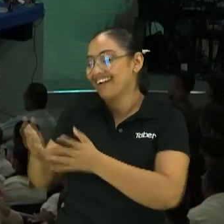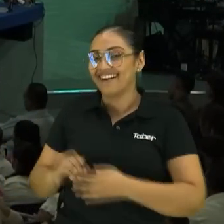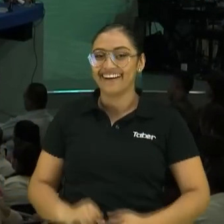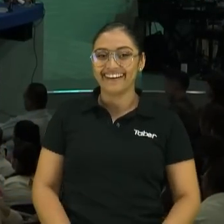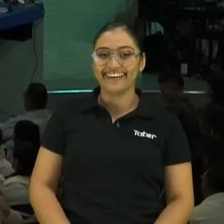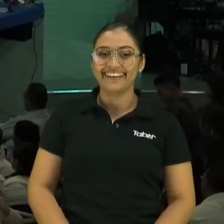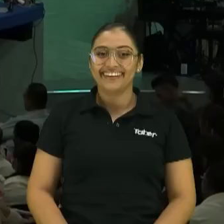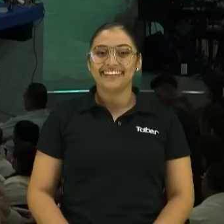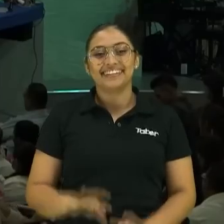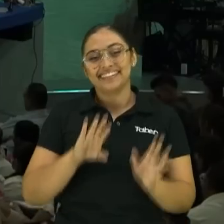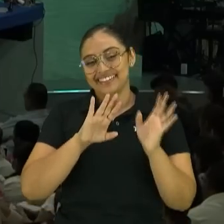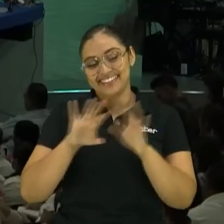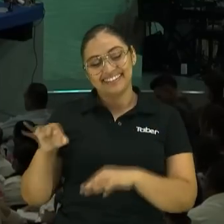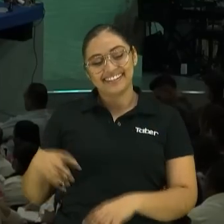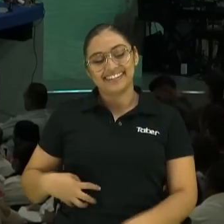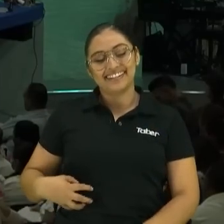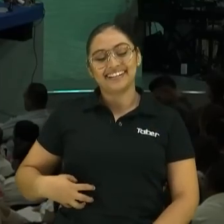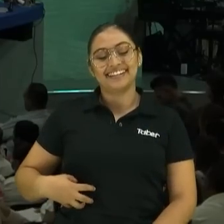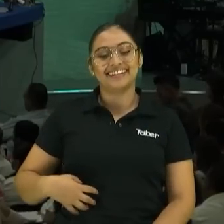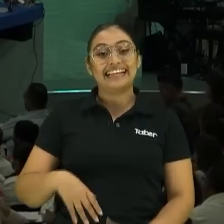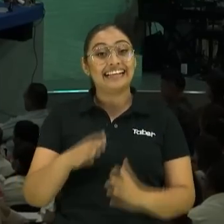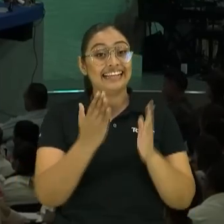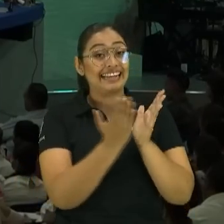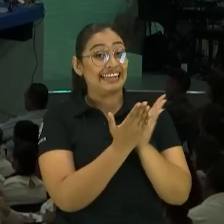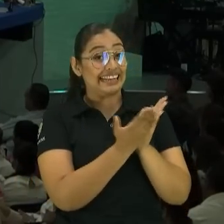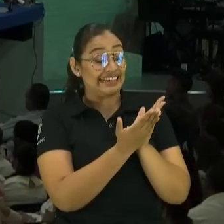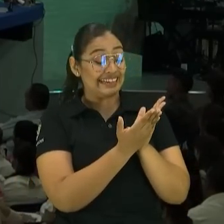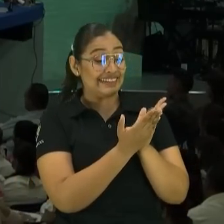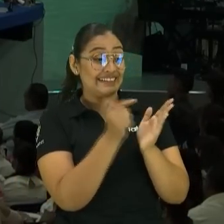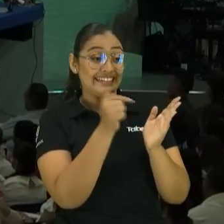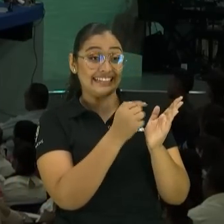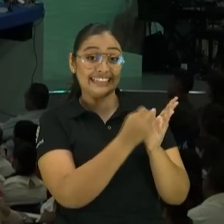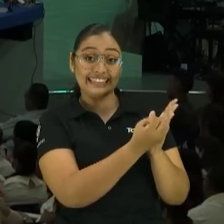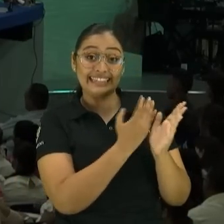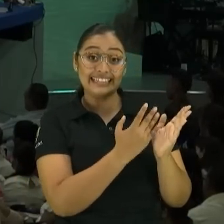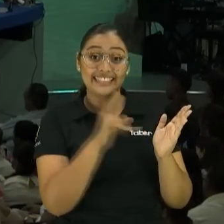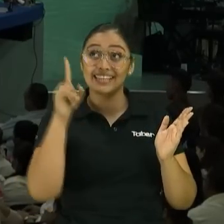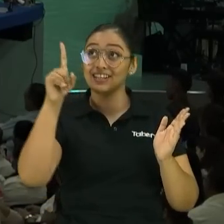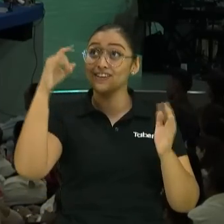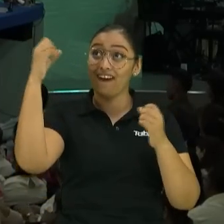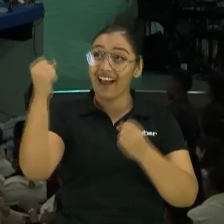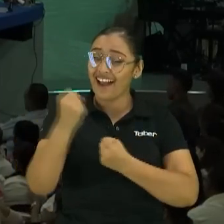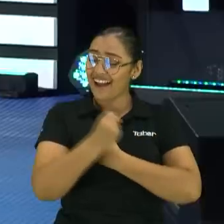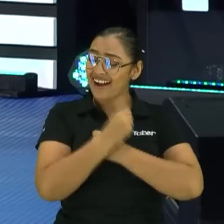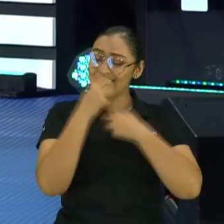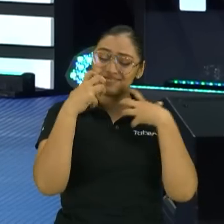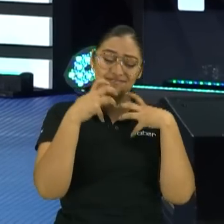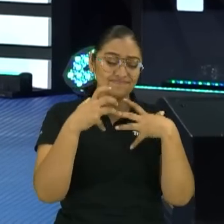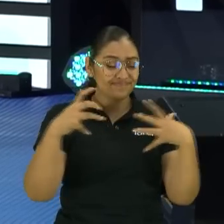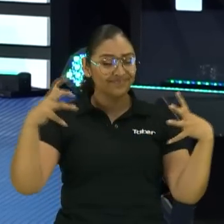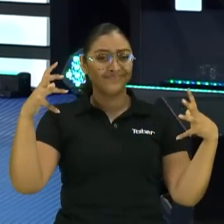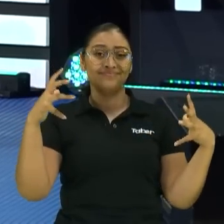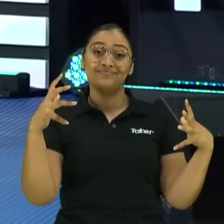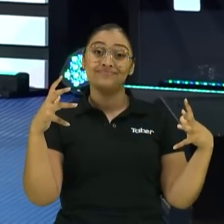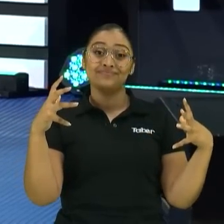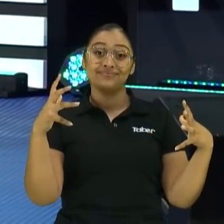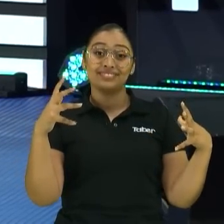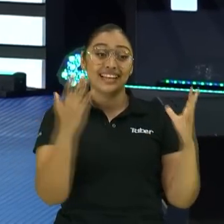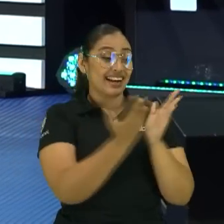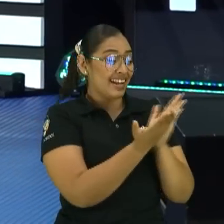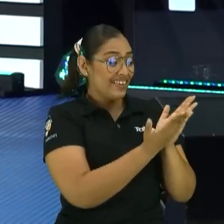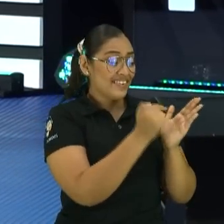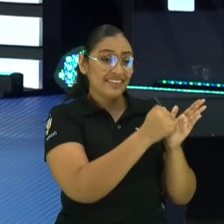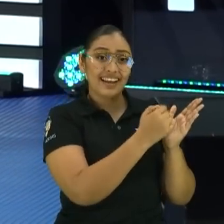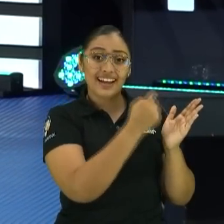la Biblia dice cuánto Dios nos ama la Biblia nos recuerda en este sentido cuán